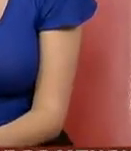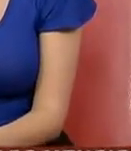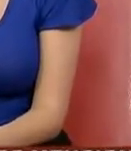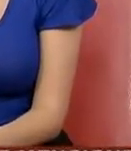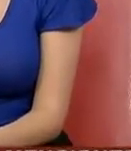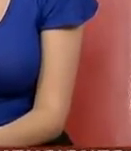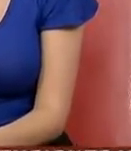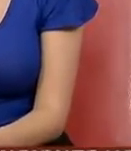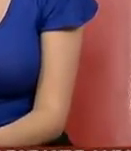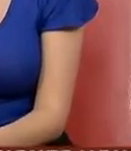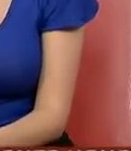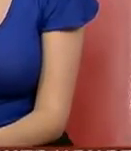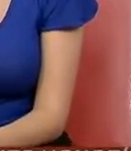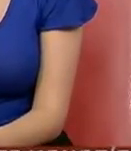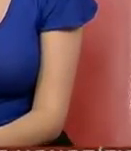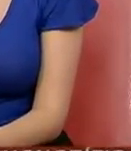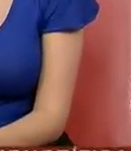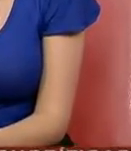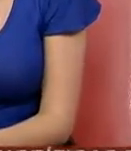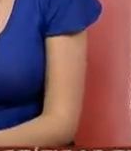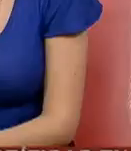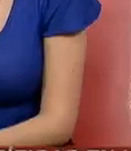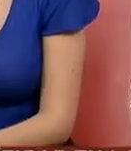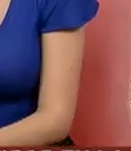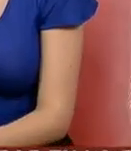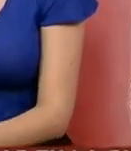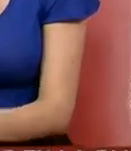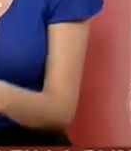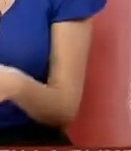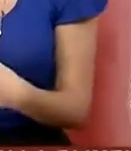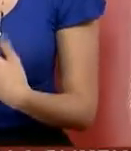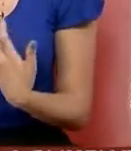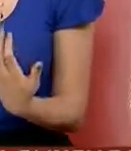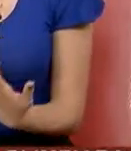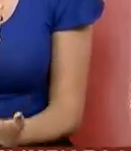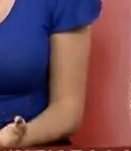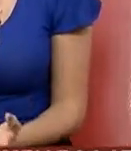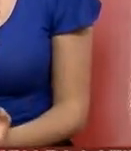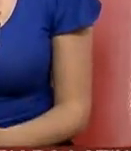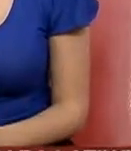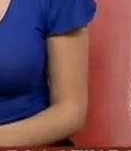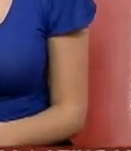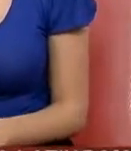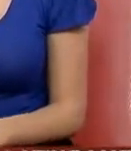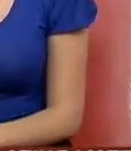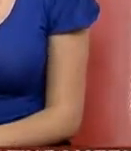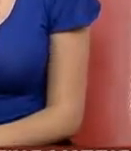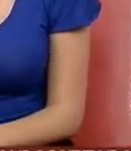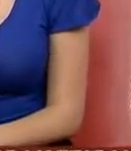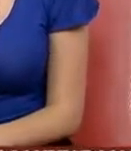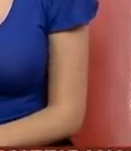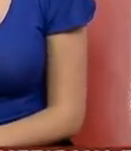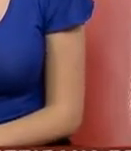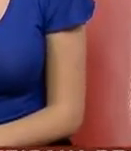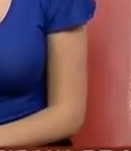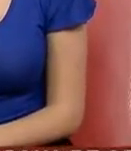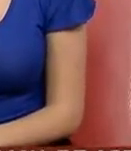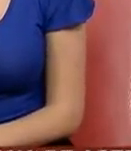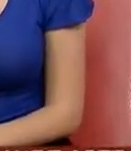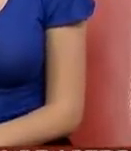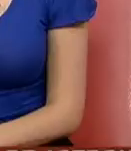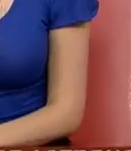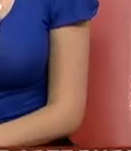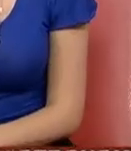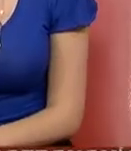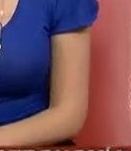gusta común y corriente que se le pudiera dar a Hillary Clinton o a Donald Trump? Bueno, porque hay muchas personas que no necesariamente apoyan la